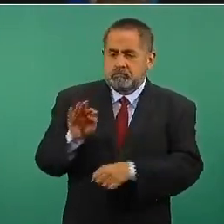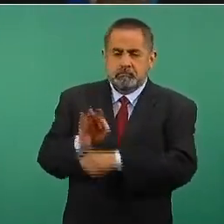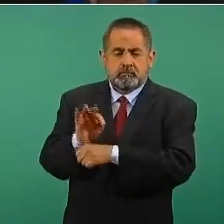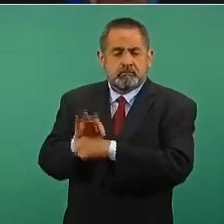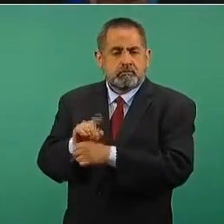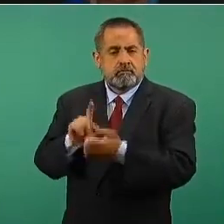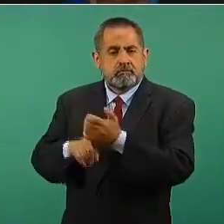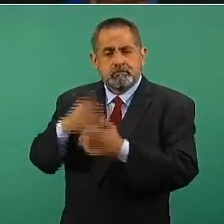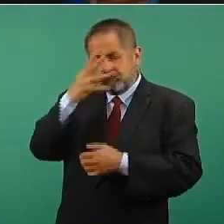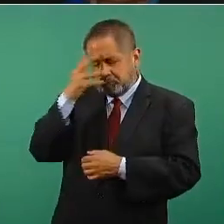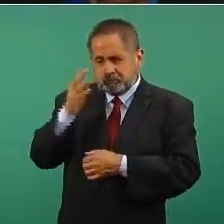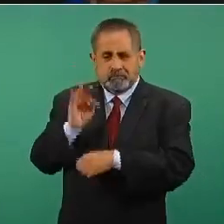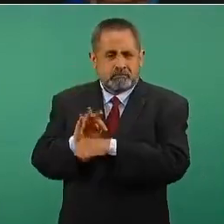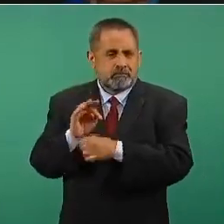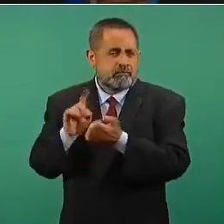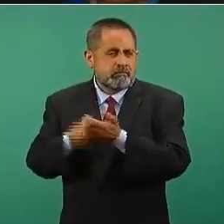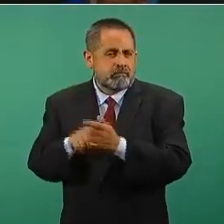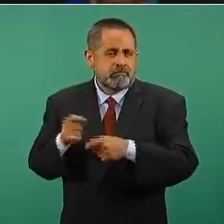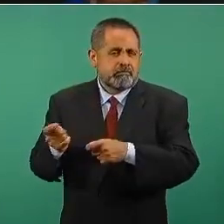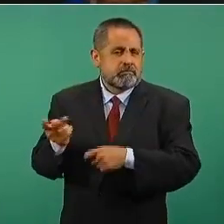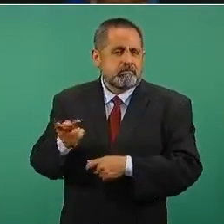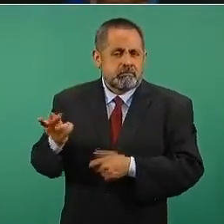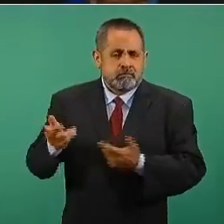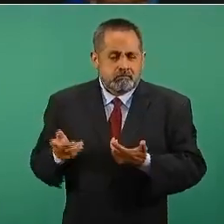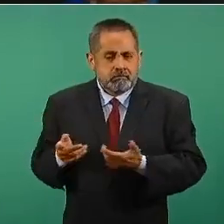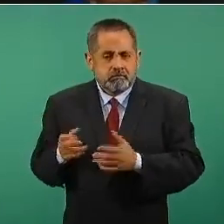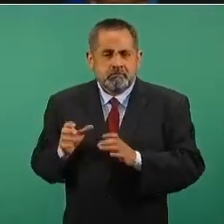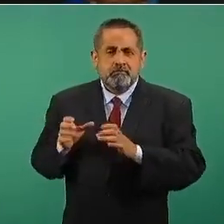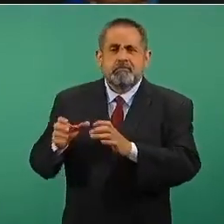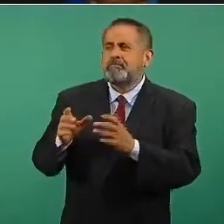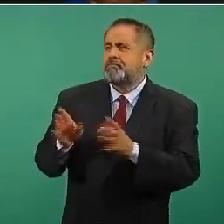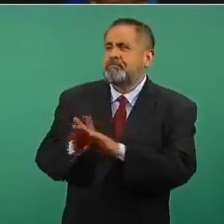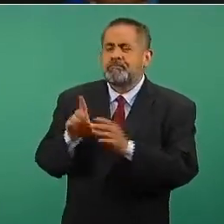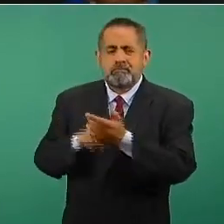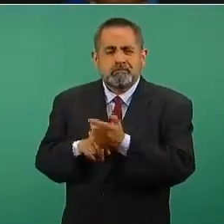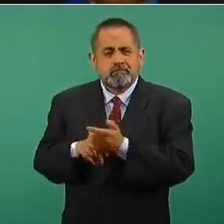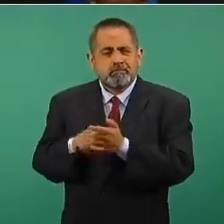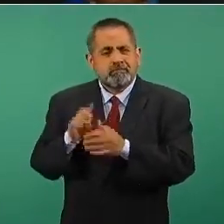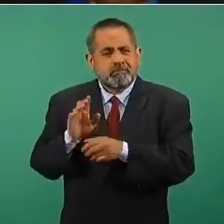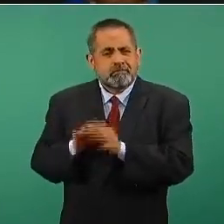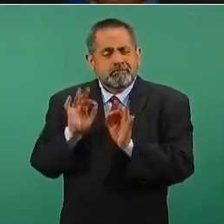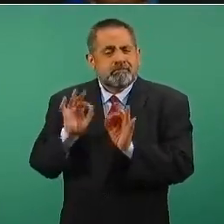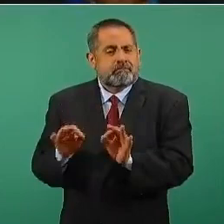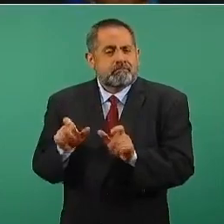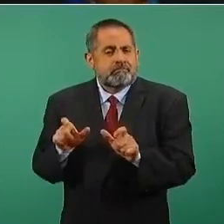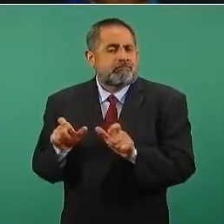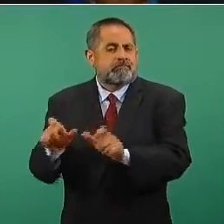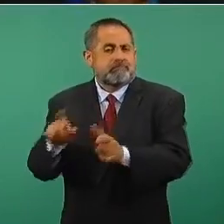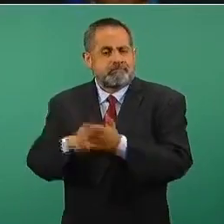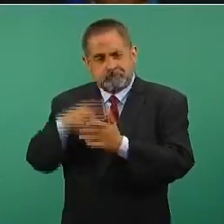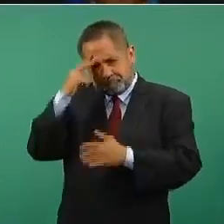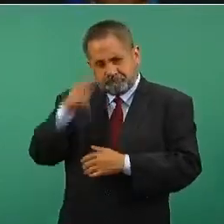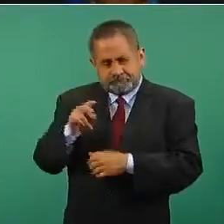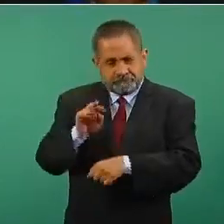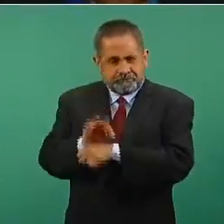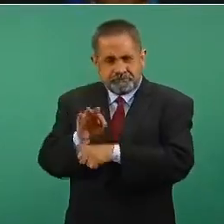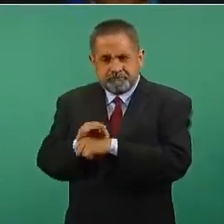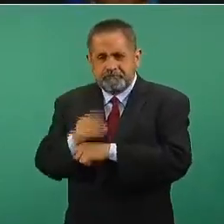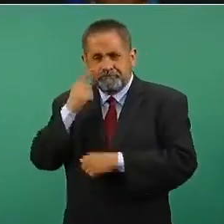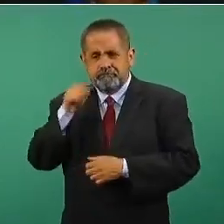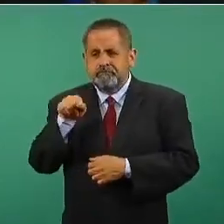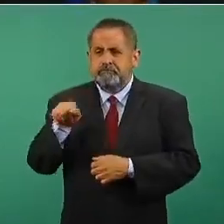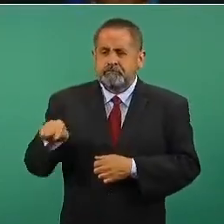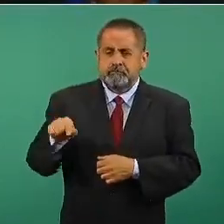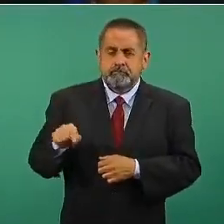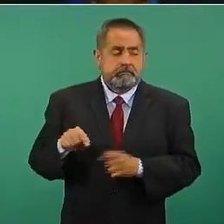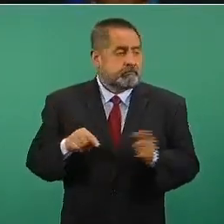o algún tipo de acompañamiento, digamos, más puntual por parte de las autoridades mexicanas para cambiar la